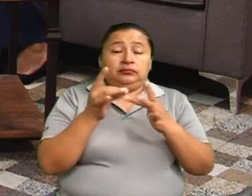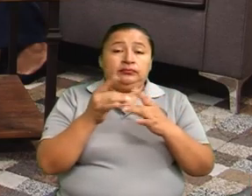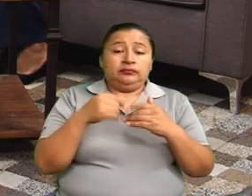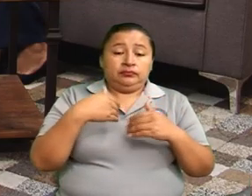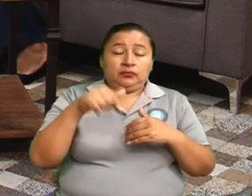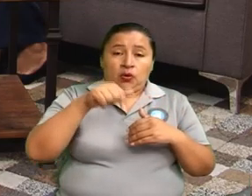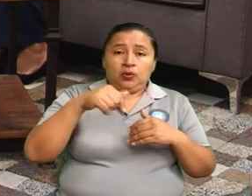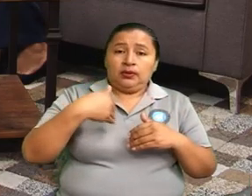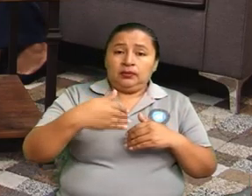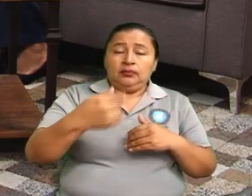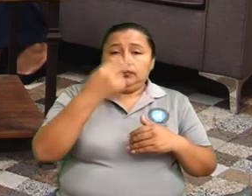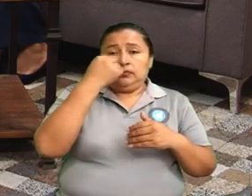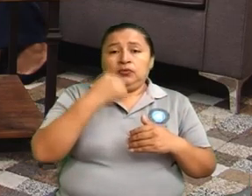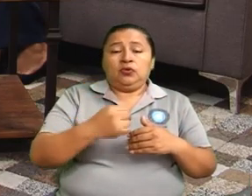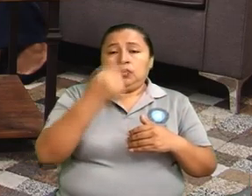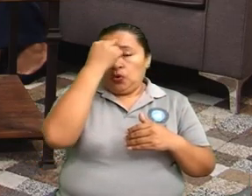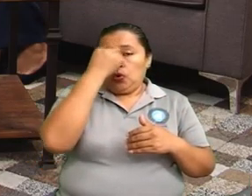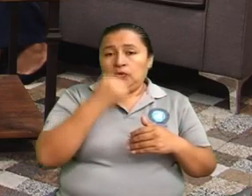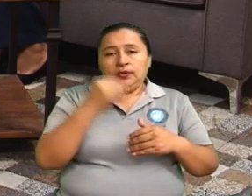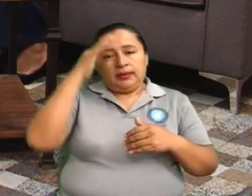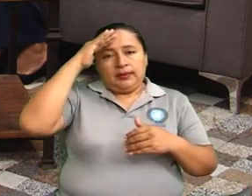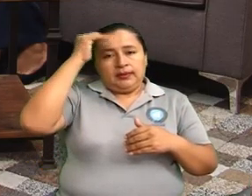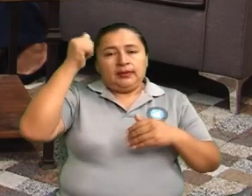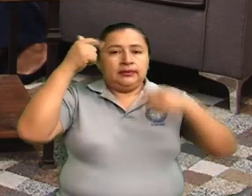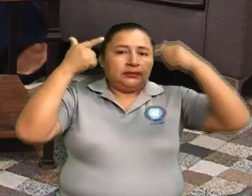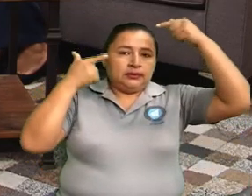en homenaje a nuestro general Sandino